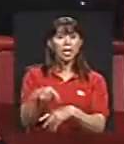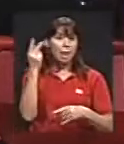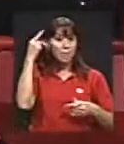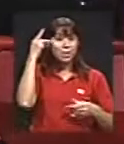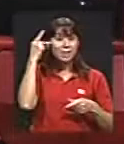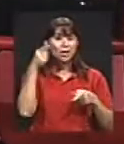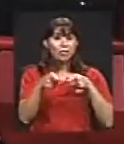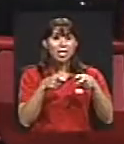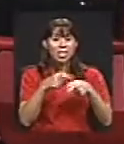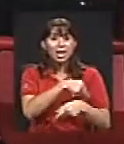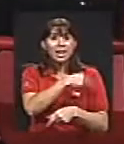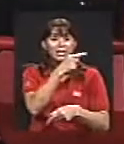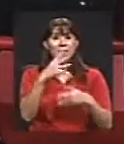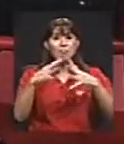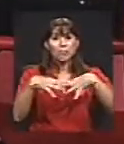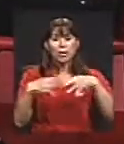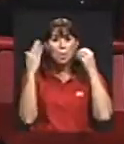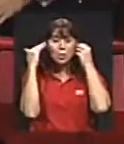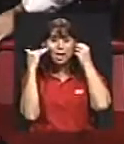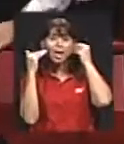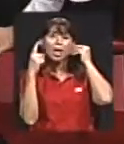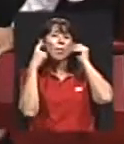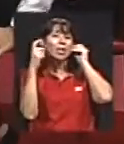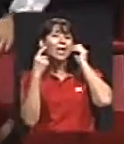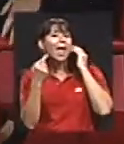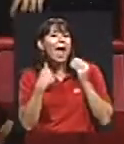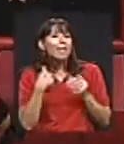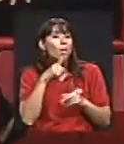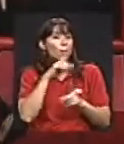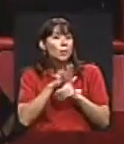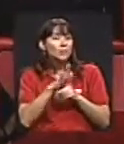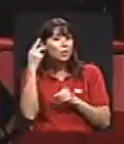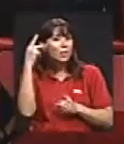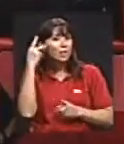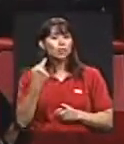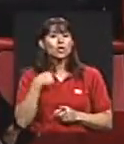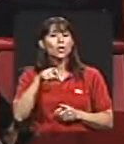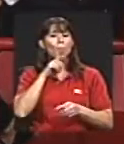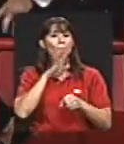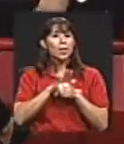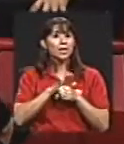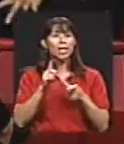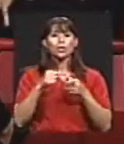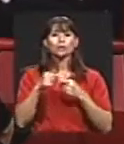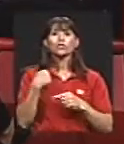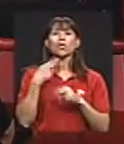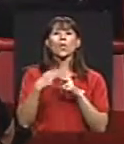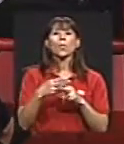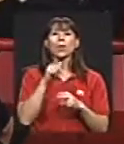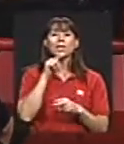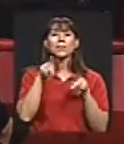gerencia porque porque hay compromisos políticos que yo tengo que cumplir en campaña y yo nombro de a dedo a la gerente de liliana balmaceda